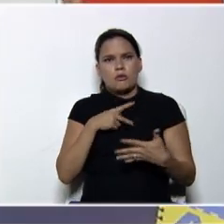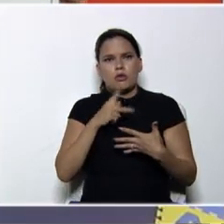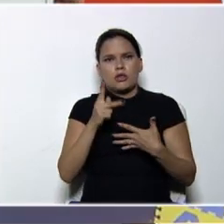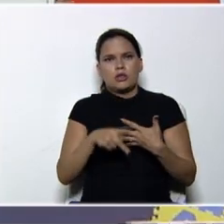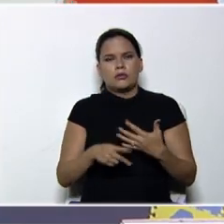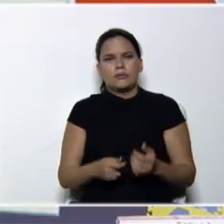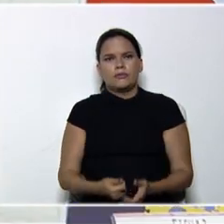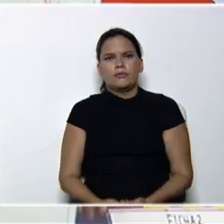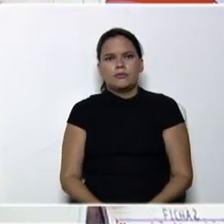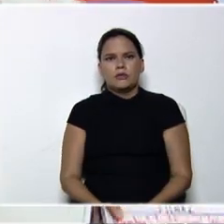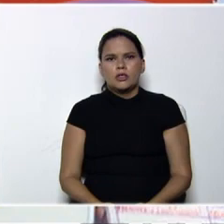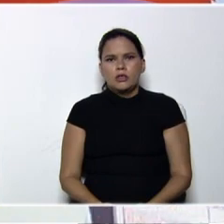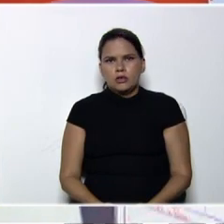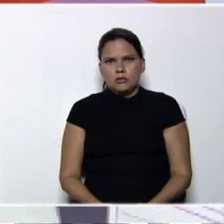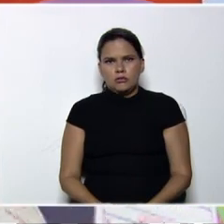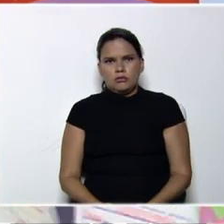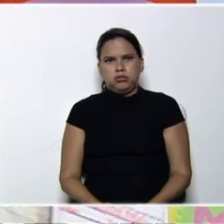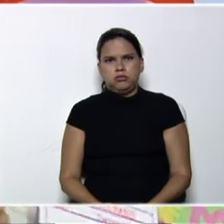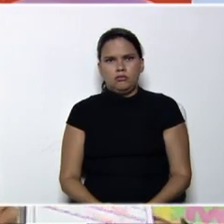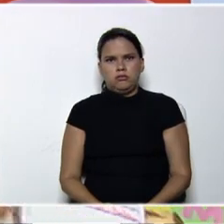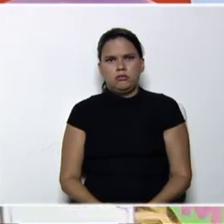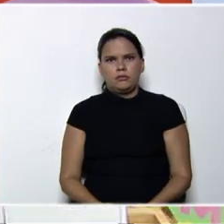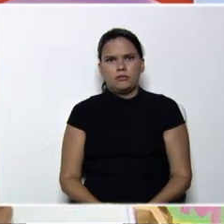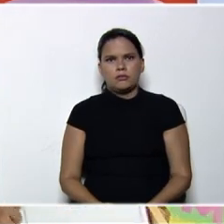Entonces, vamos a mostrarles el segundo.